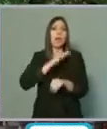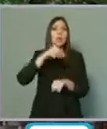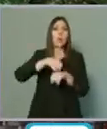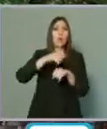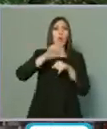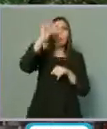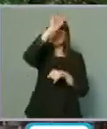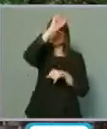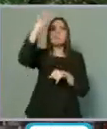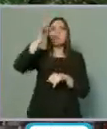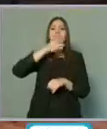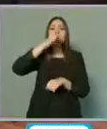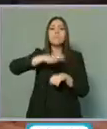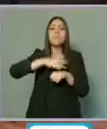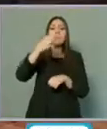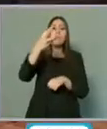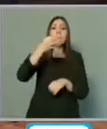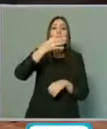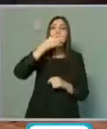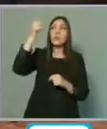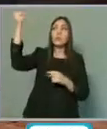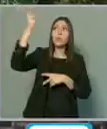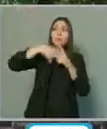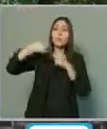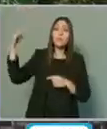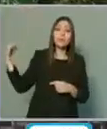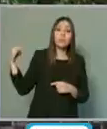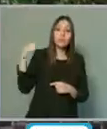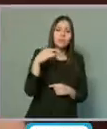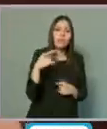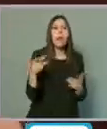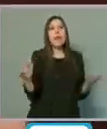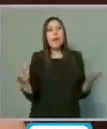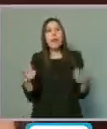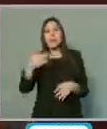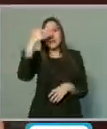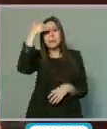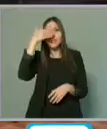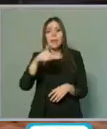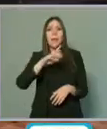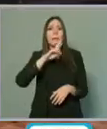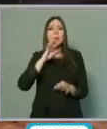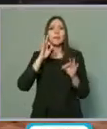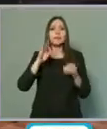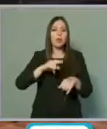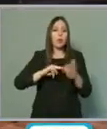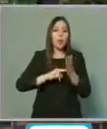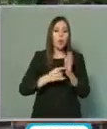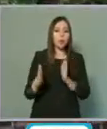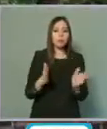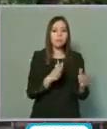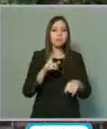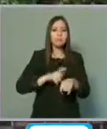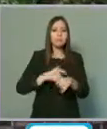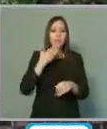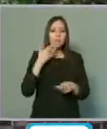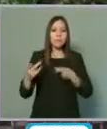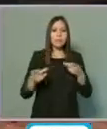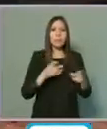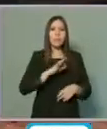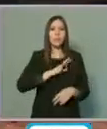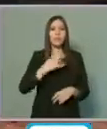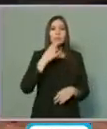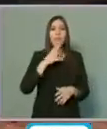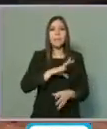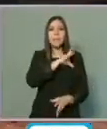dice va a pasar en 3 minutos Claro. y llega, ¿no? Sí. Esas cosas son padrísimas, ¿no? Porque puedes hacer una mejor planificación y ocupar todo el potencial de la tecnología para